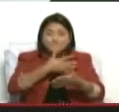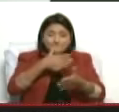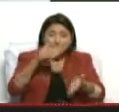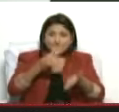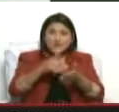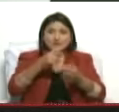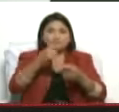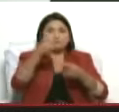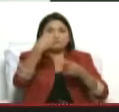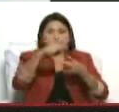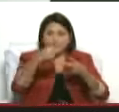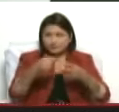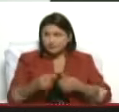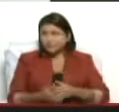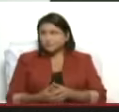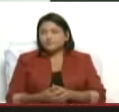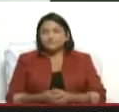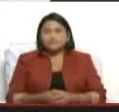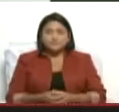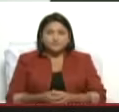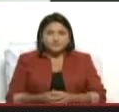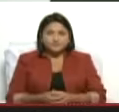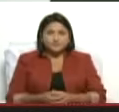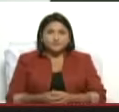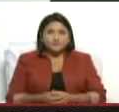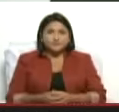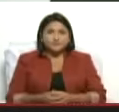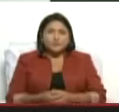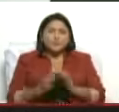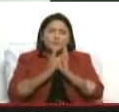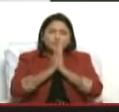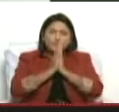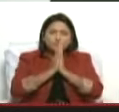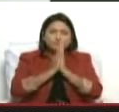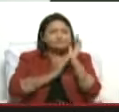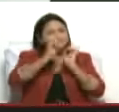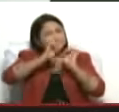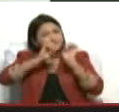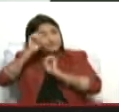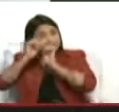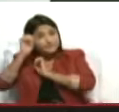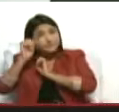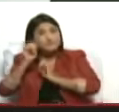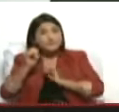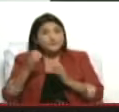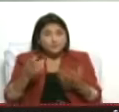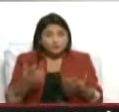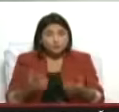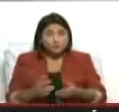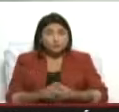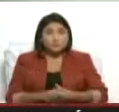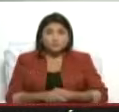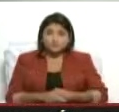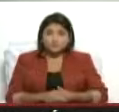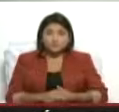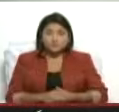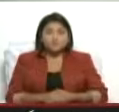electrónico Por favor calculemos ent lo que se está en proceso